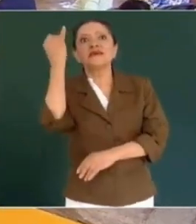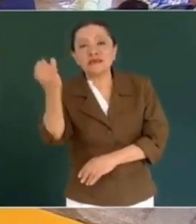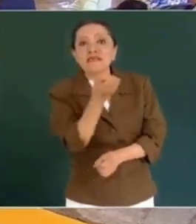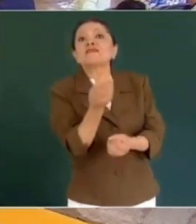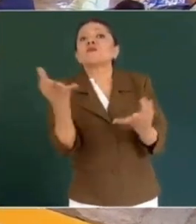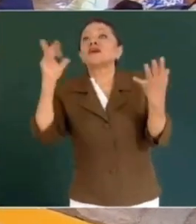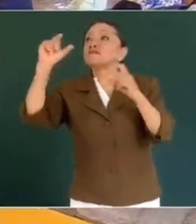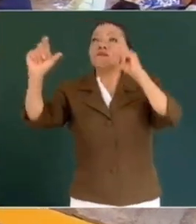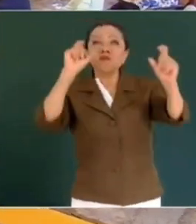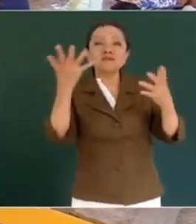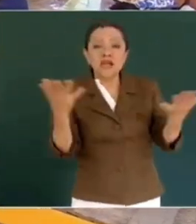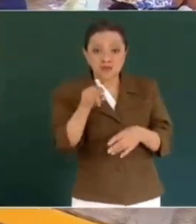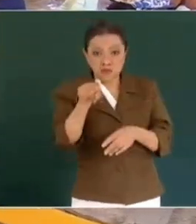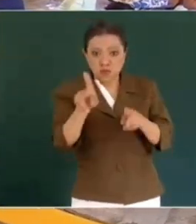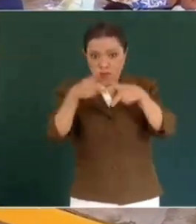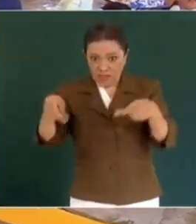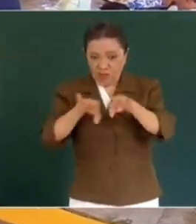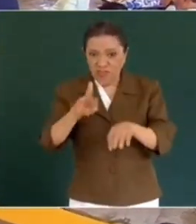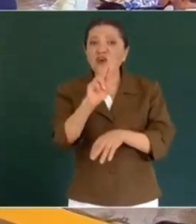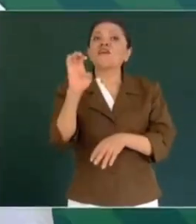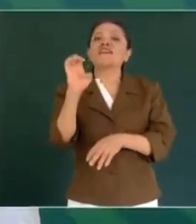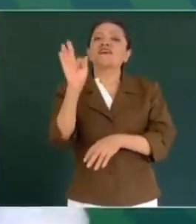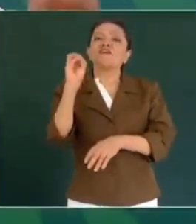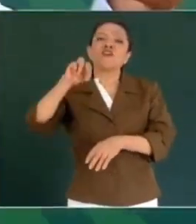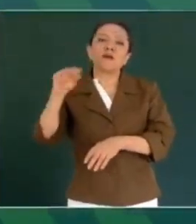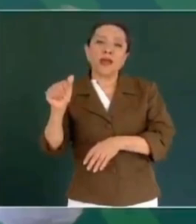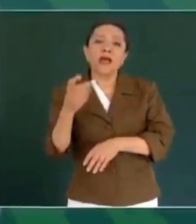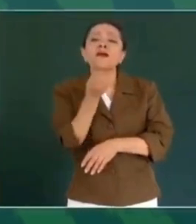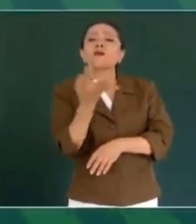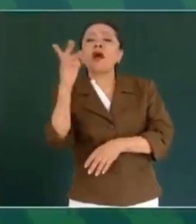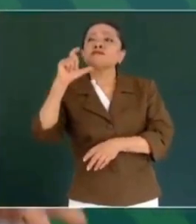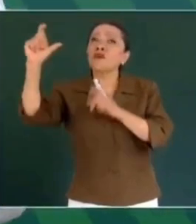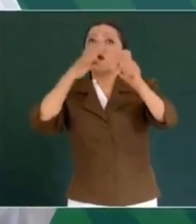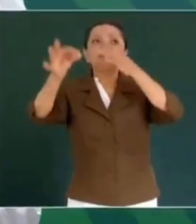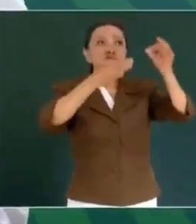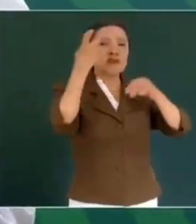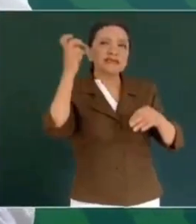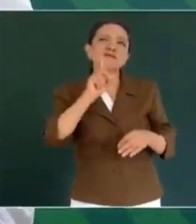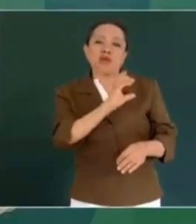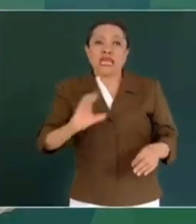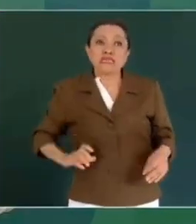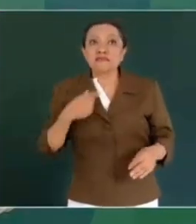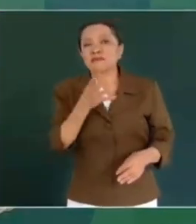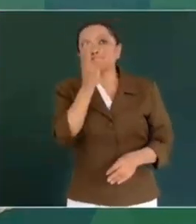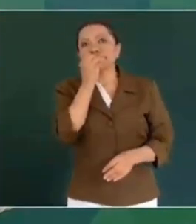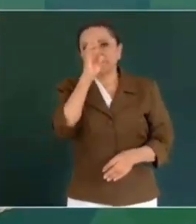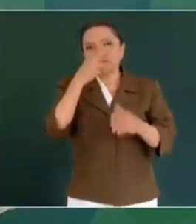cuánta publicidad le han hecho en tu periódico a la candidata, que no puedo mencionar,